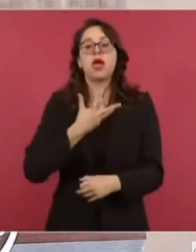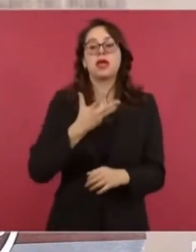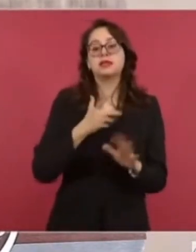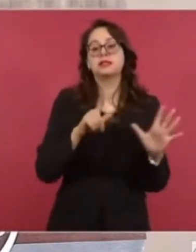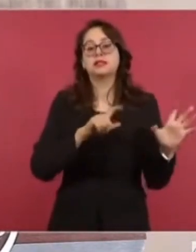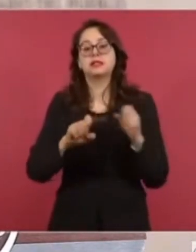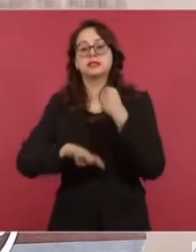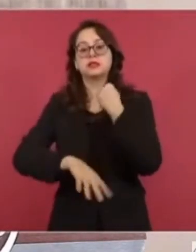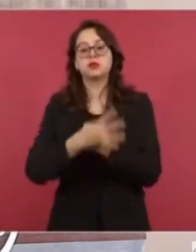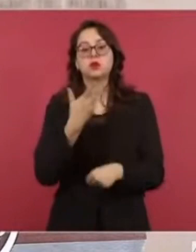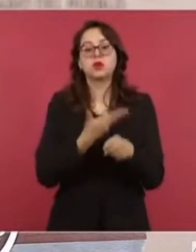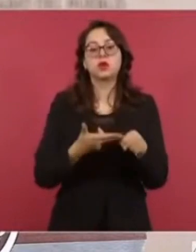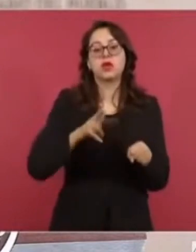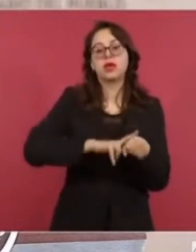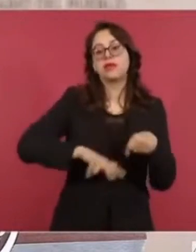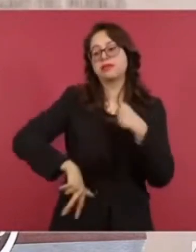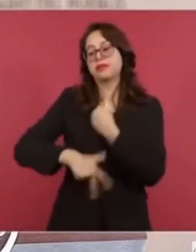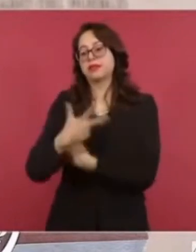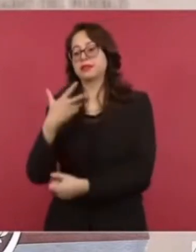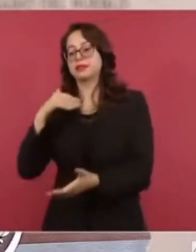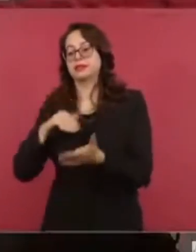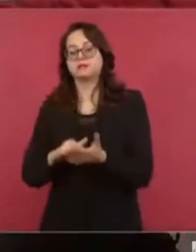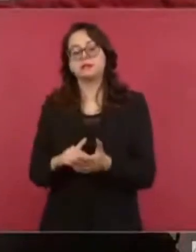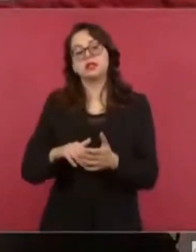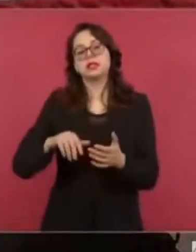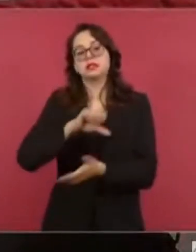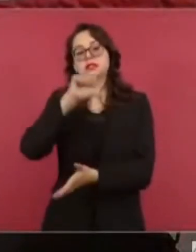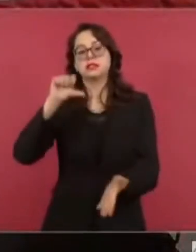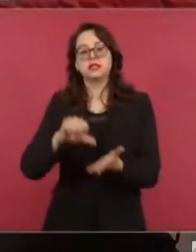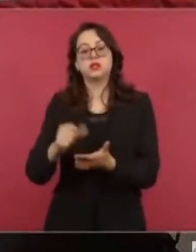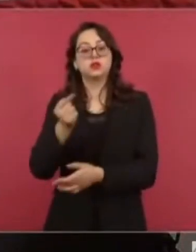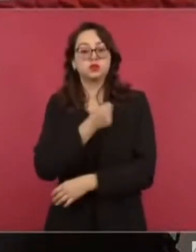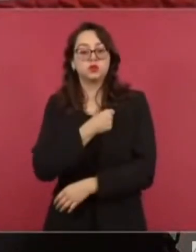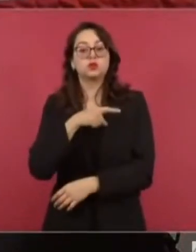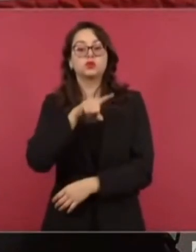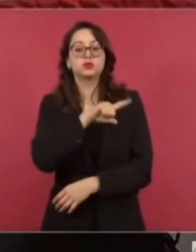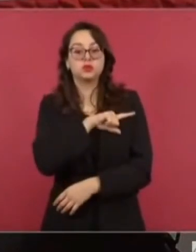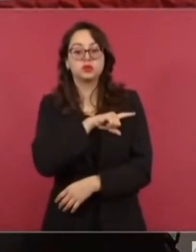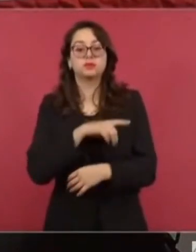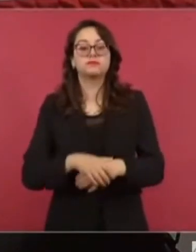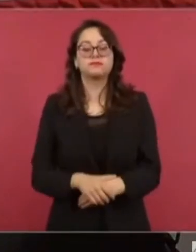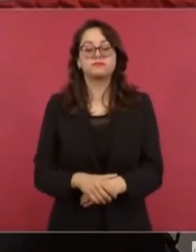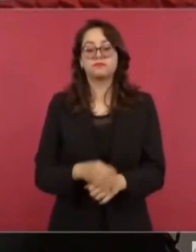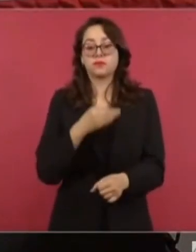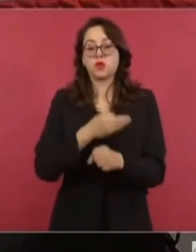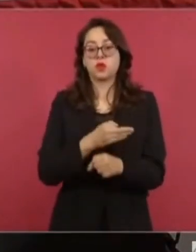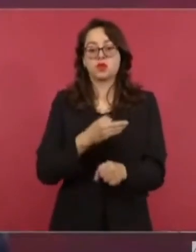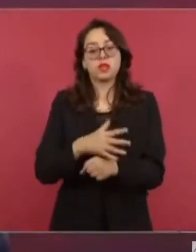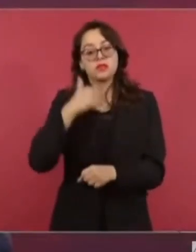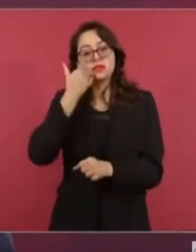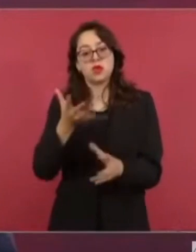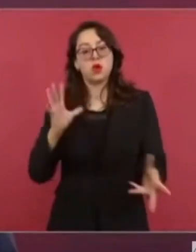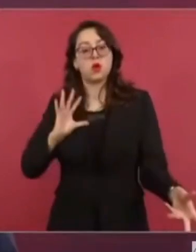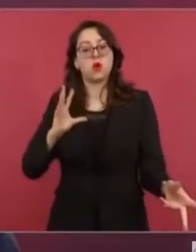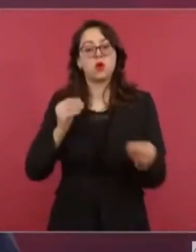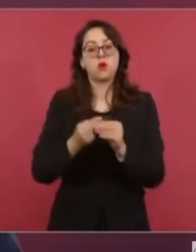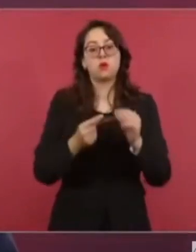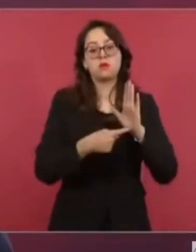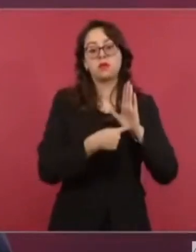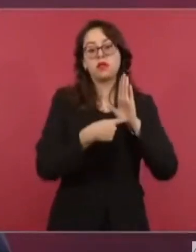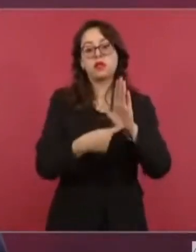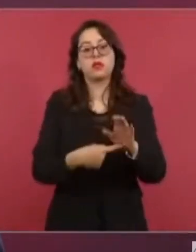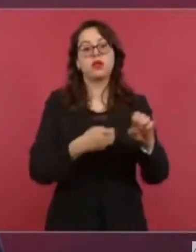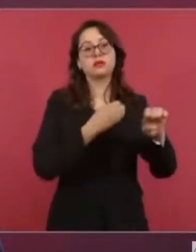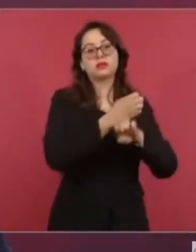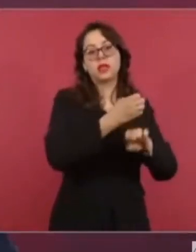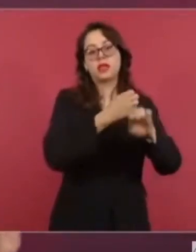hospitales y 13,968 centros de salud. El día de hoy queremos presentar un reporte de cada uno de los estados respecto